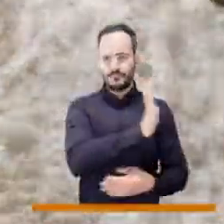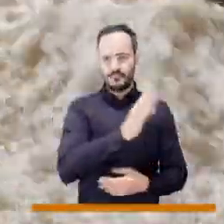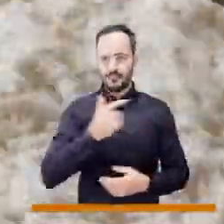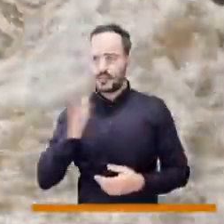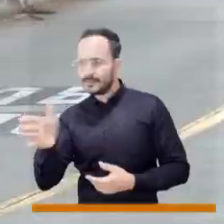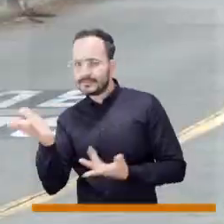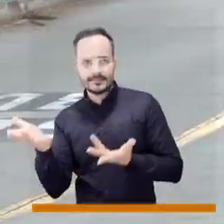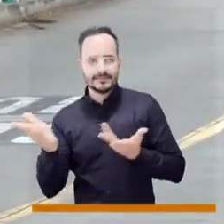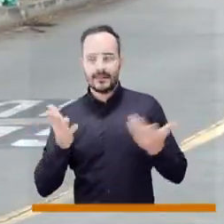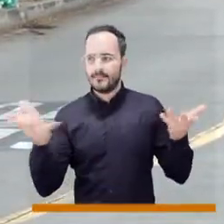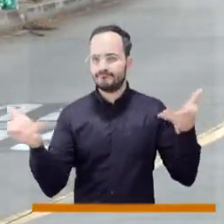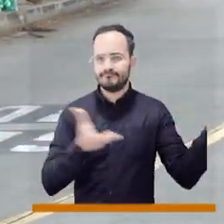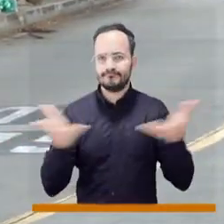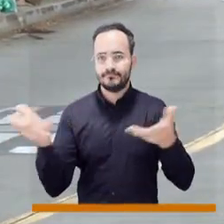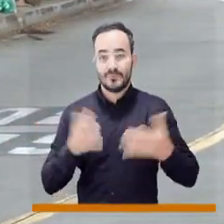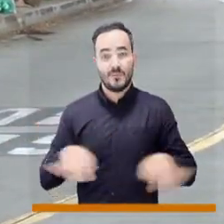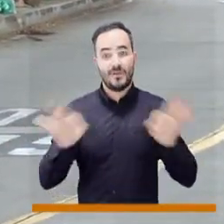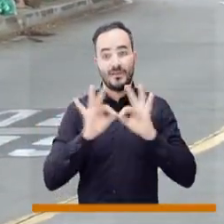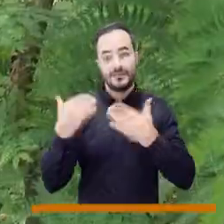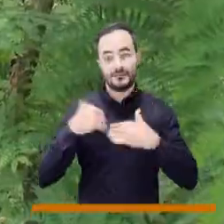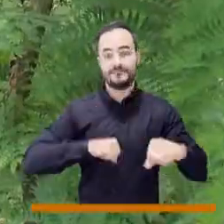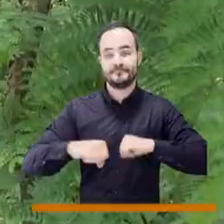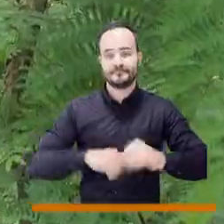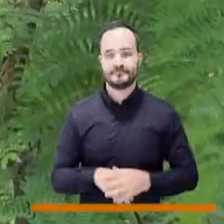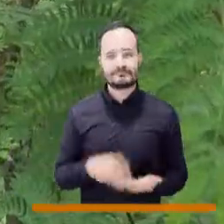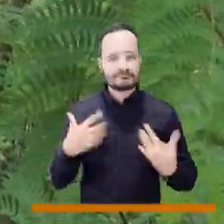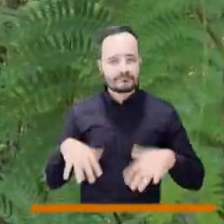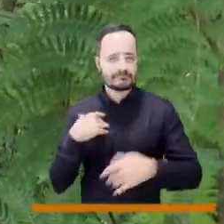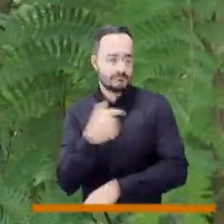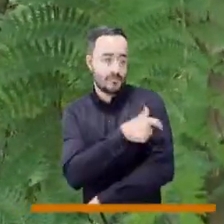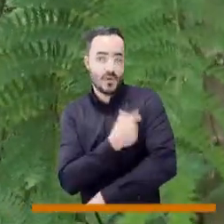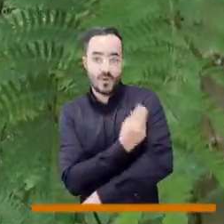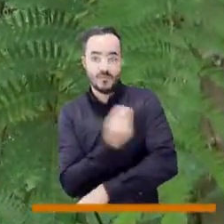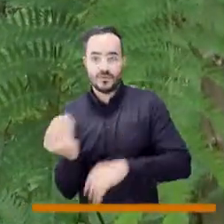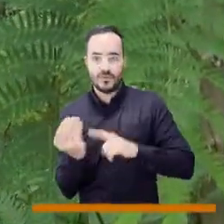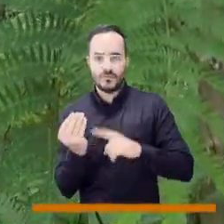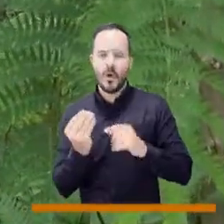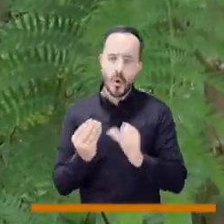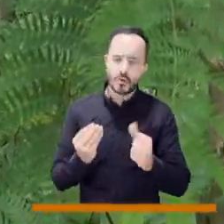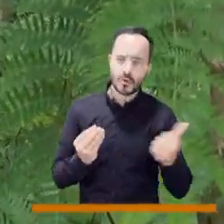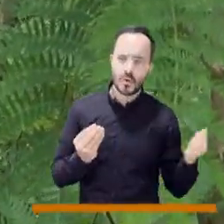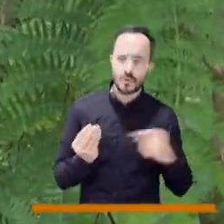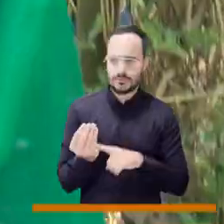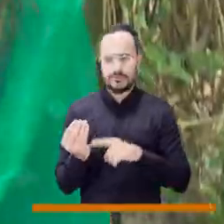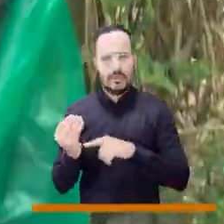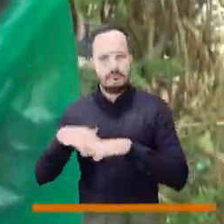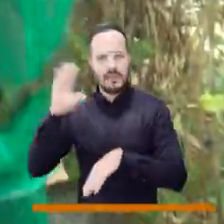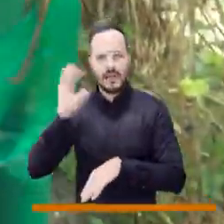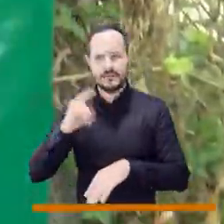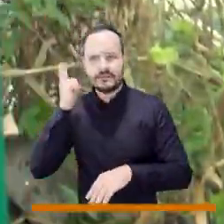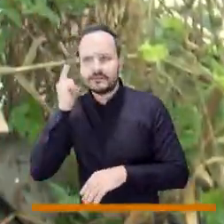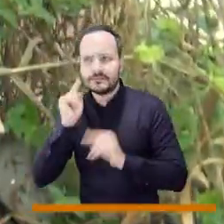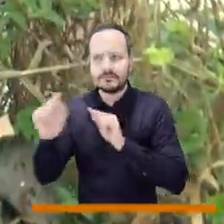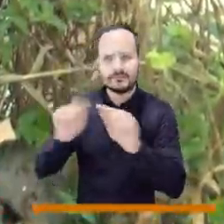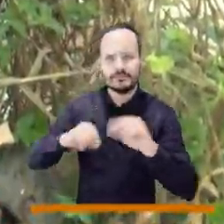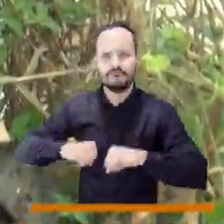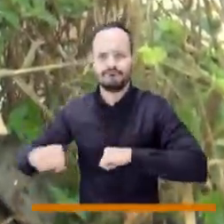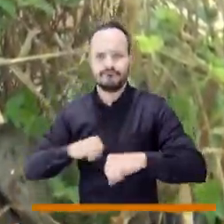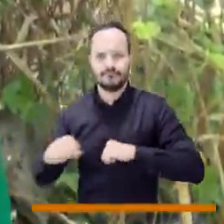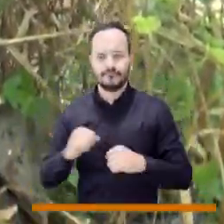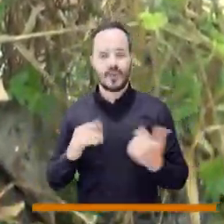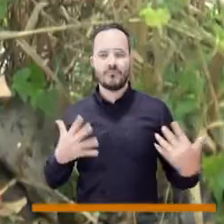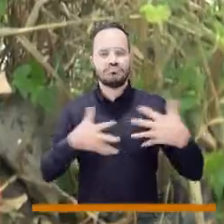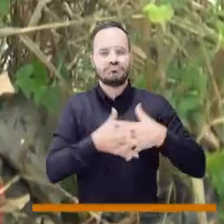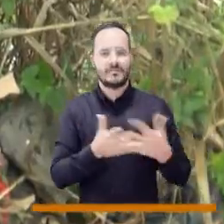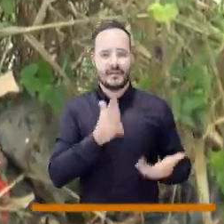interdisciplinar de la alcaldía y otras entidades es fundamental para ellos. Esta es una de las comisiones accidentales más activas en el Consejo de Medellín,